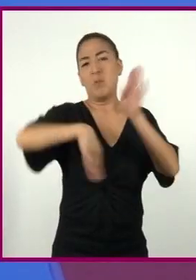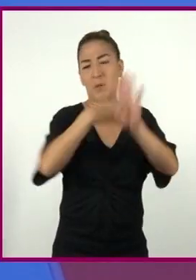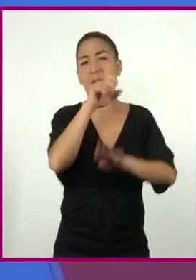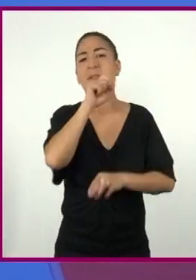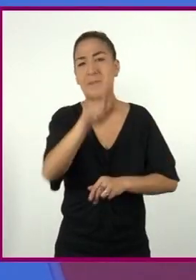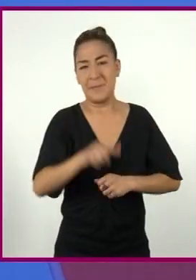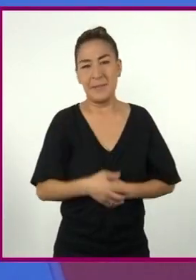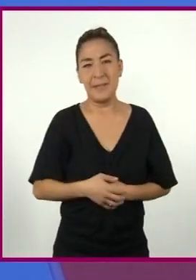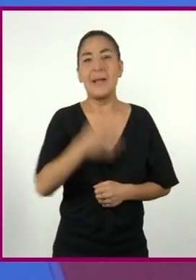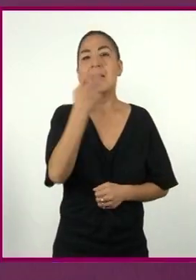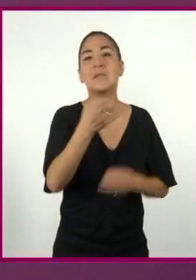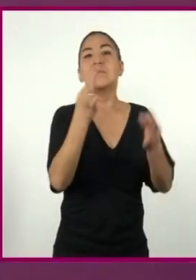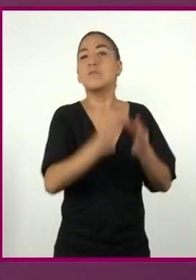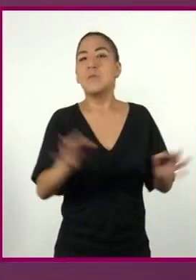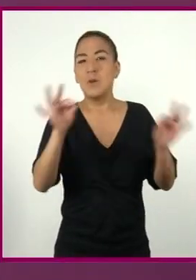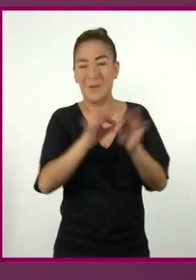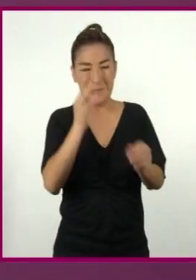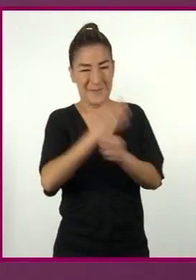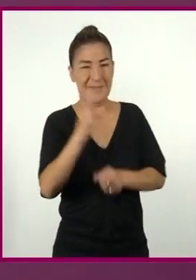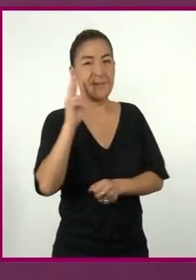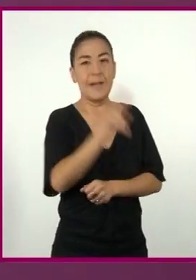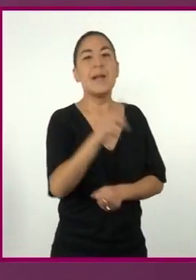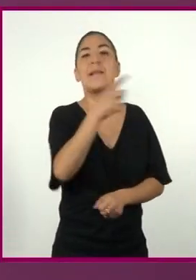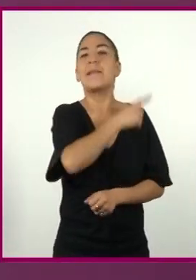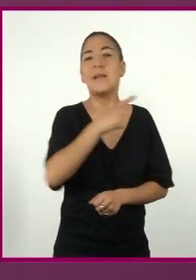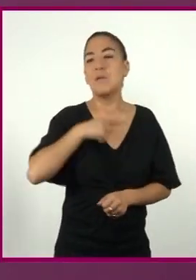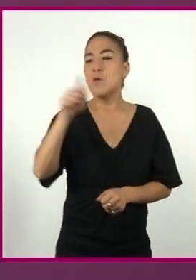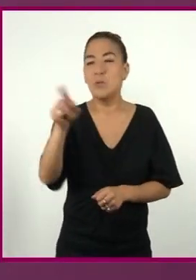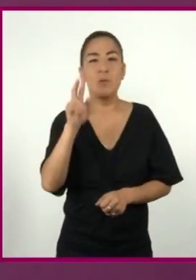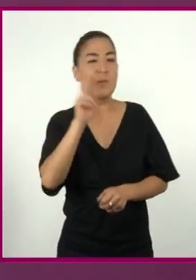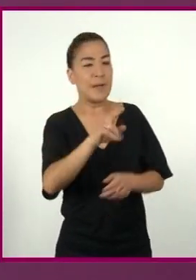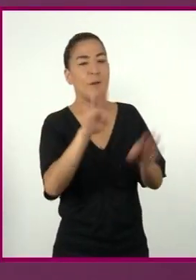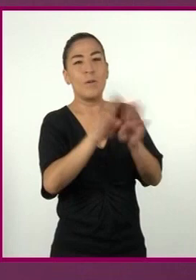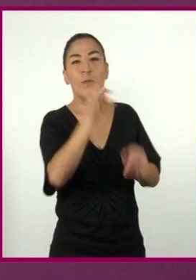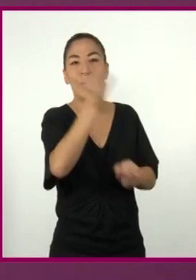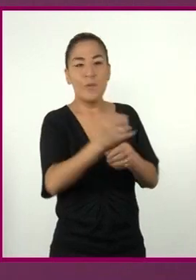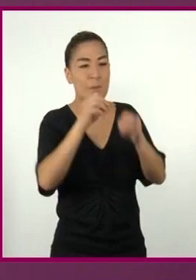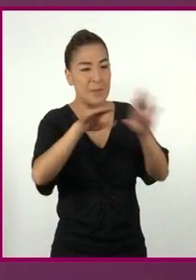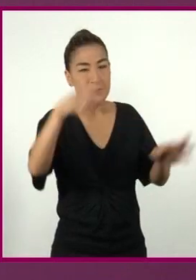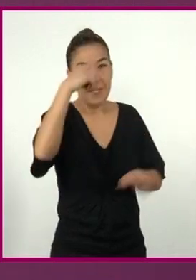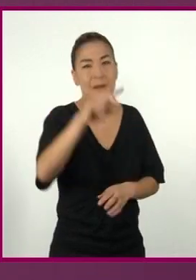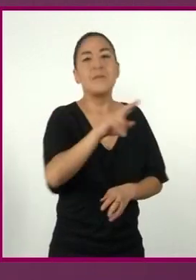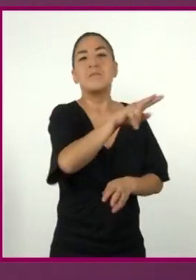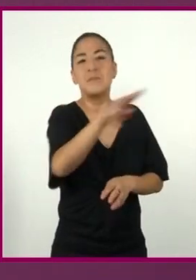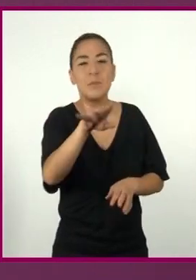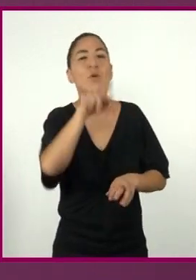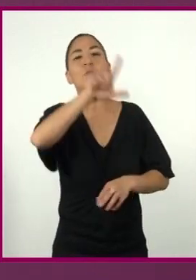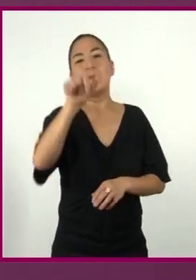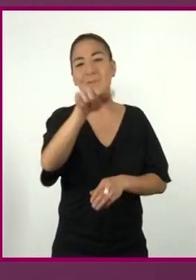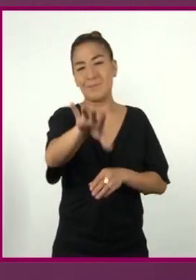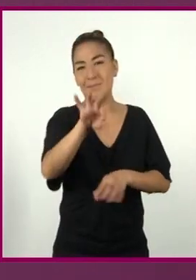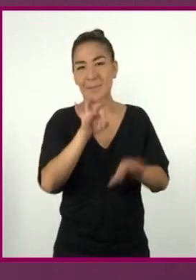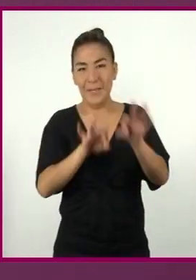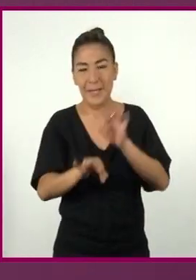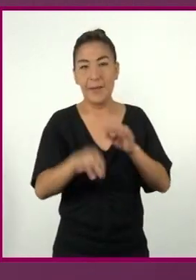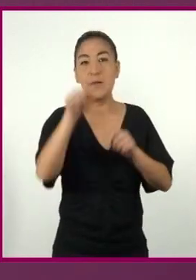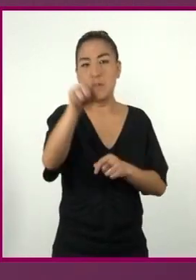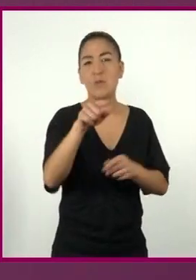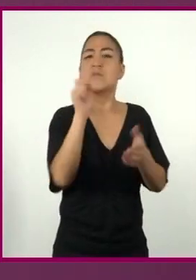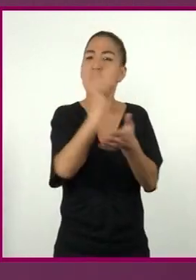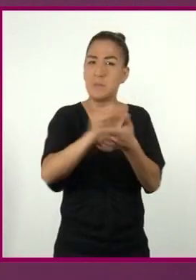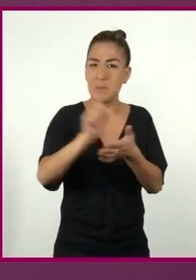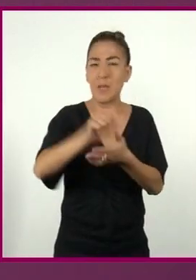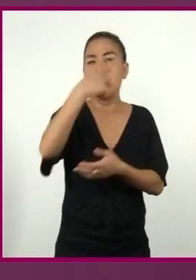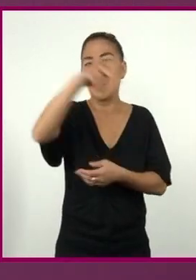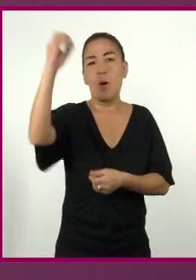Lo importante, como hemos visto, es que obtengan datos para seleccionar a su personaje, redacten su propia versión